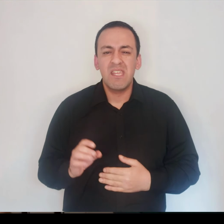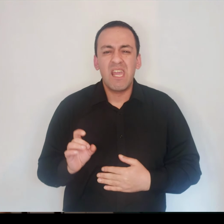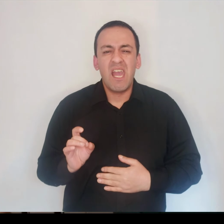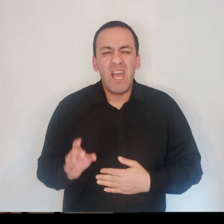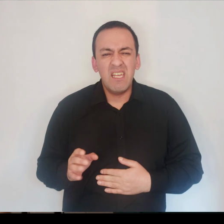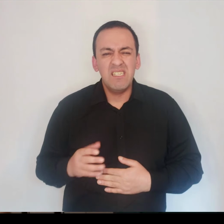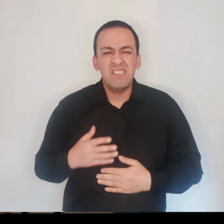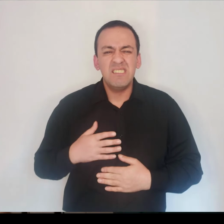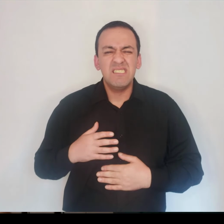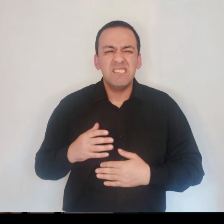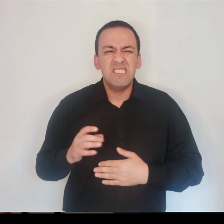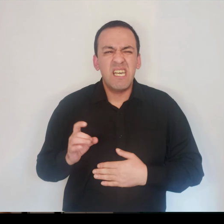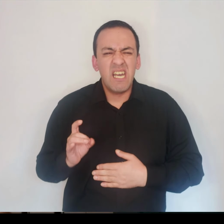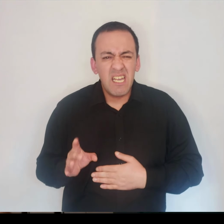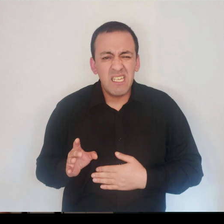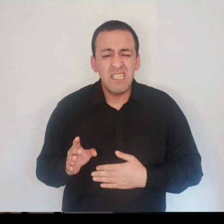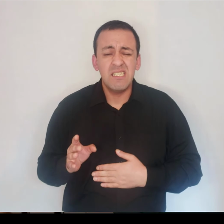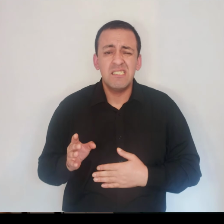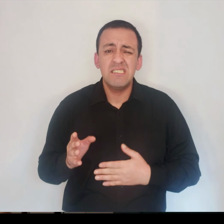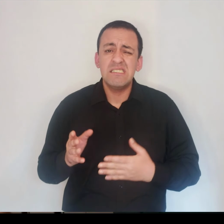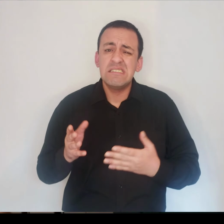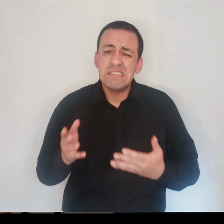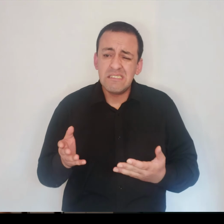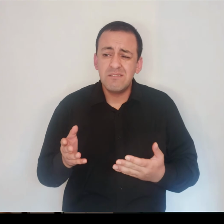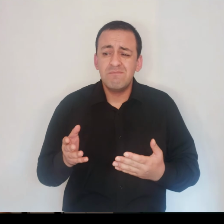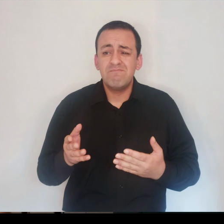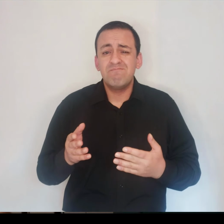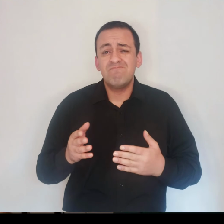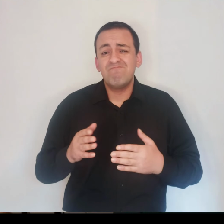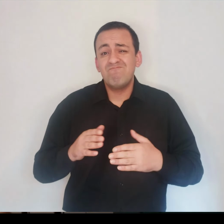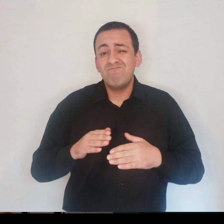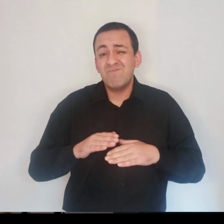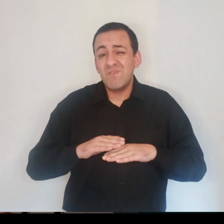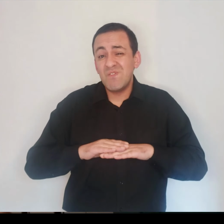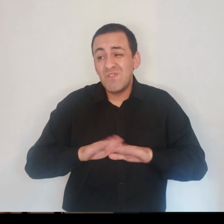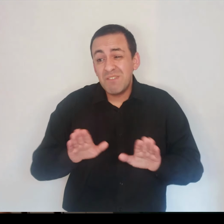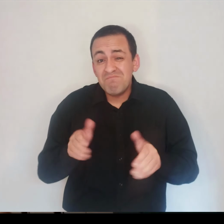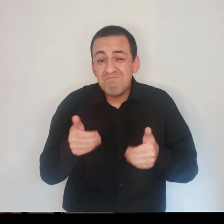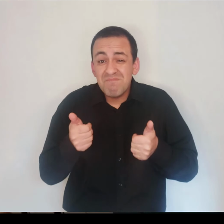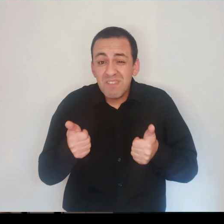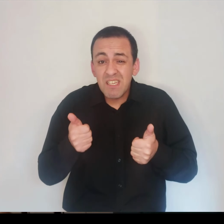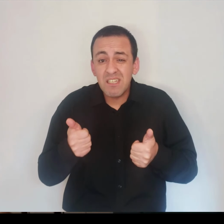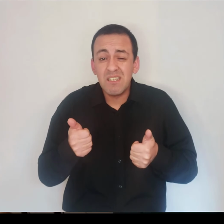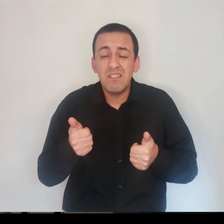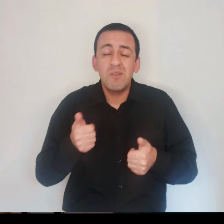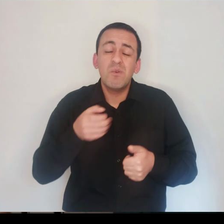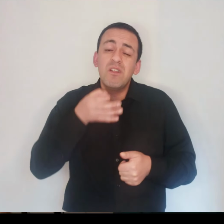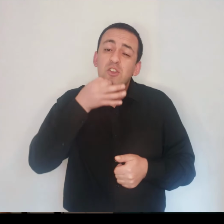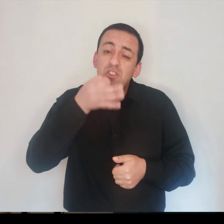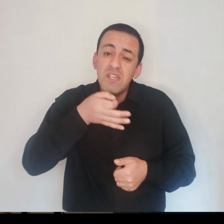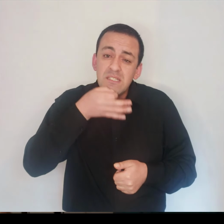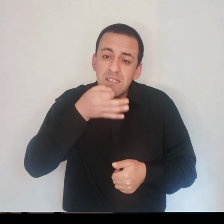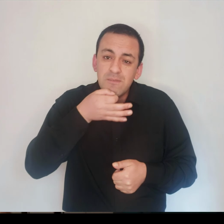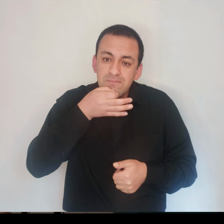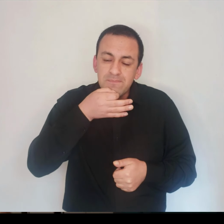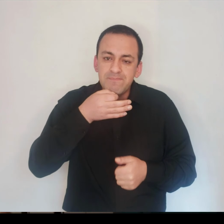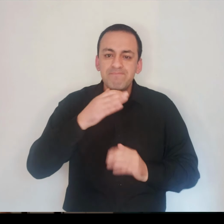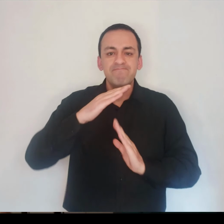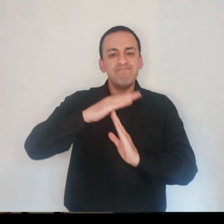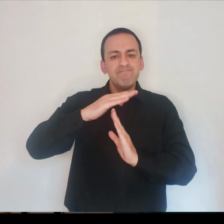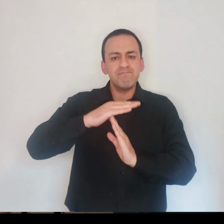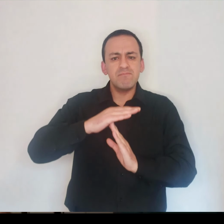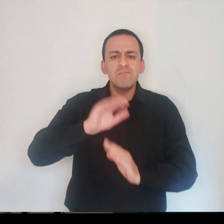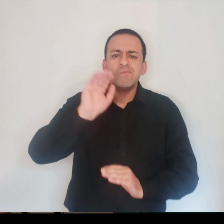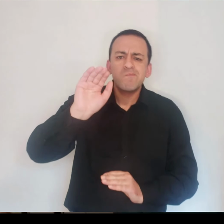¡Ay, y... Así que un final feliz. Solo me gustaría decirles que... Disculpa,